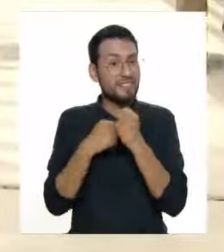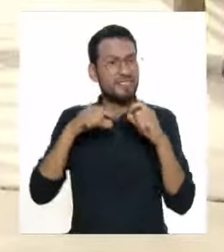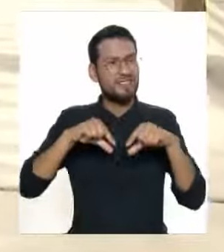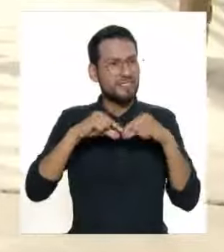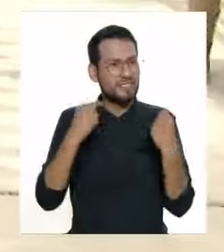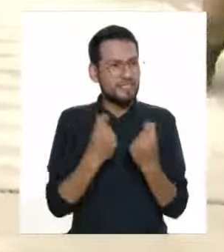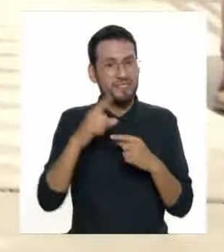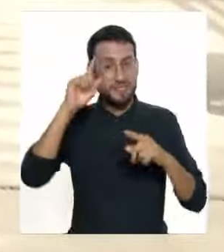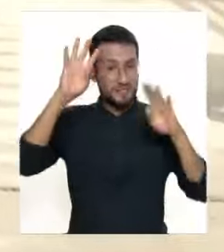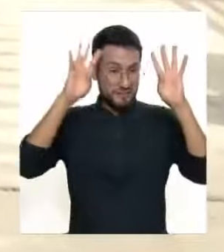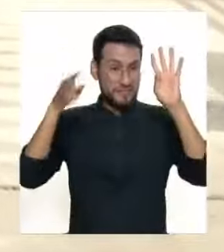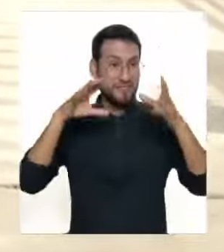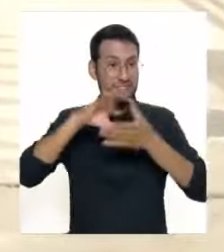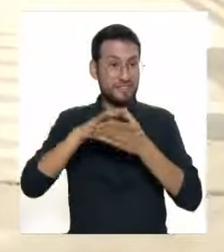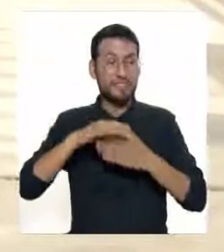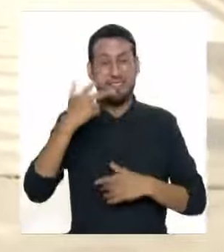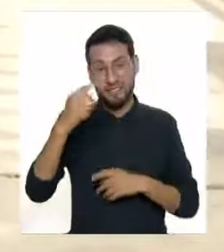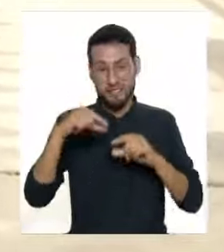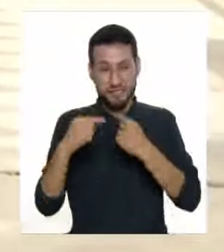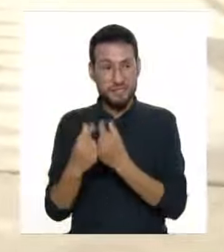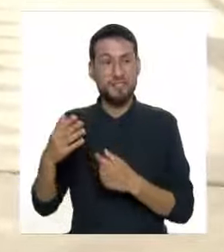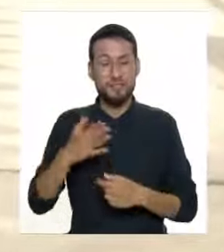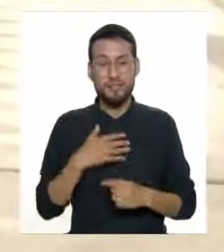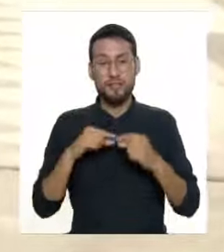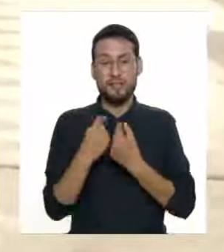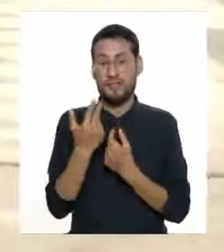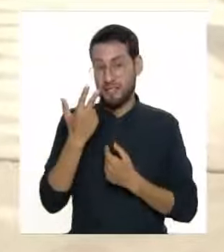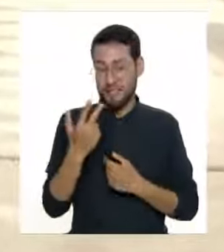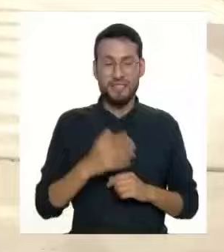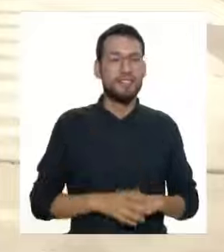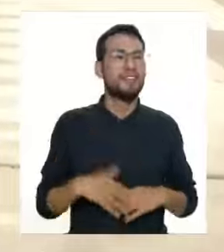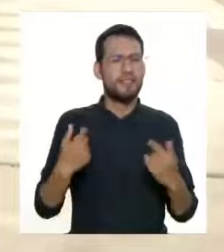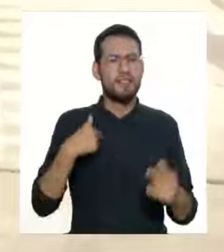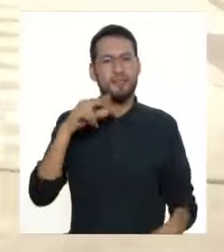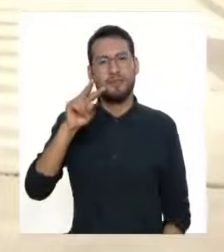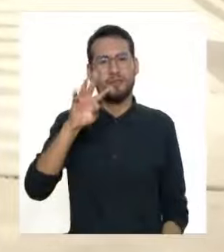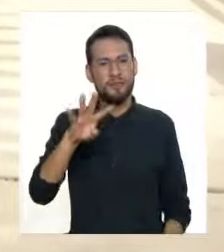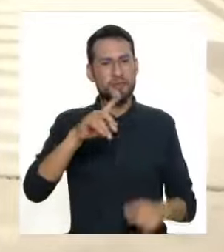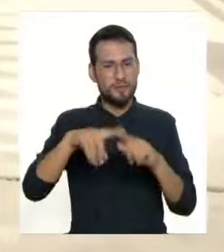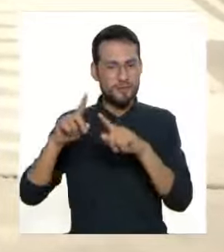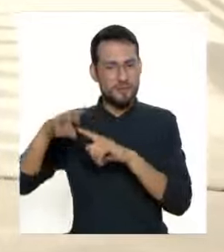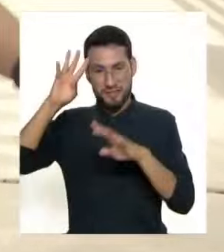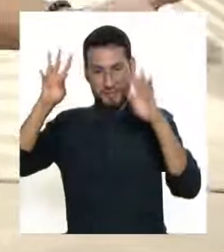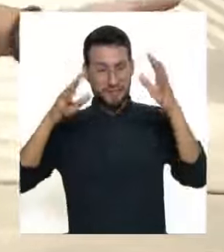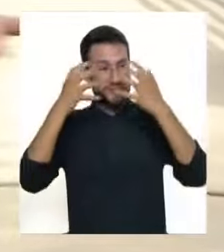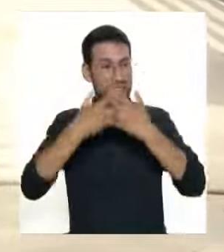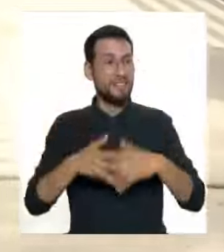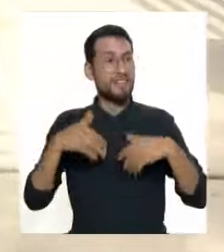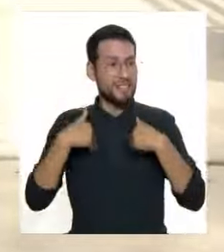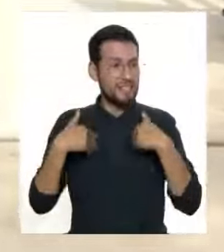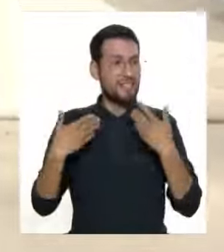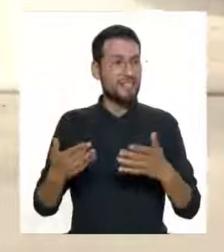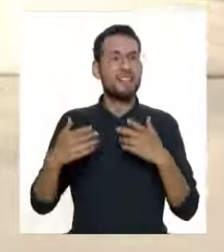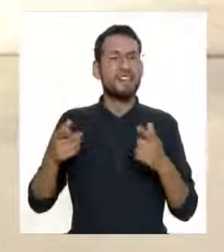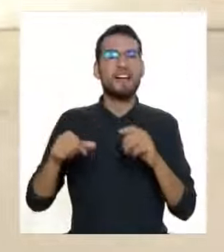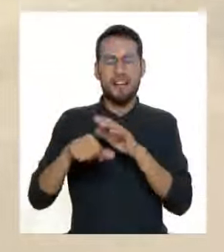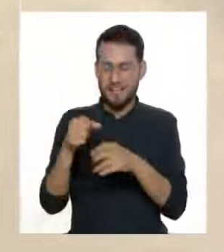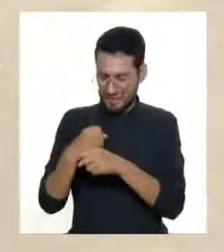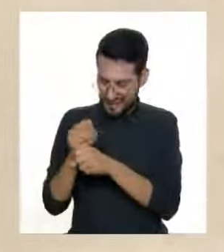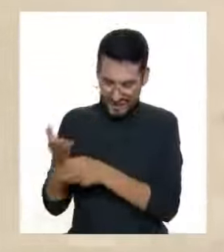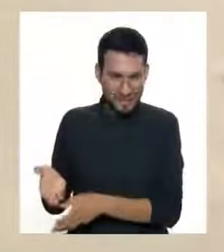grupo de emprendedores de Chorrillos, somos 3 grupos, somos el grupo 3. Y bueno, somos más de 24 emprendedores, de los cuales vas a encontrar